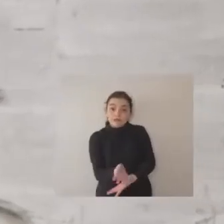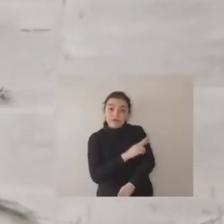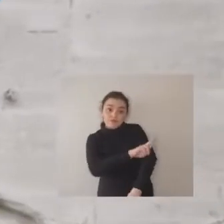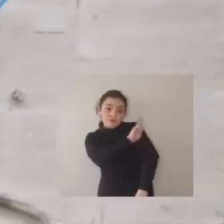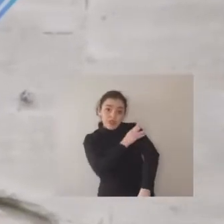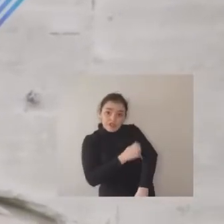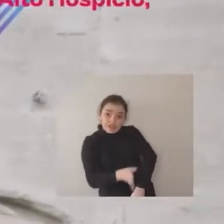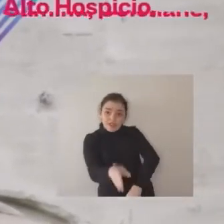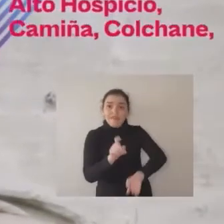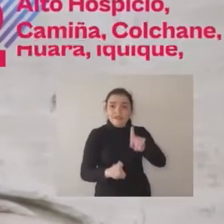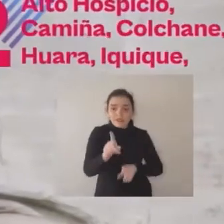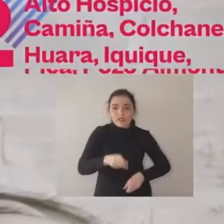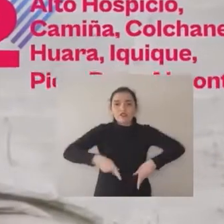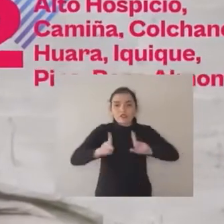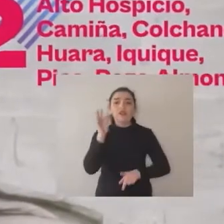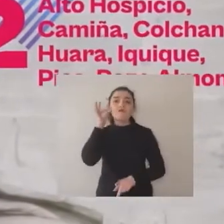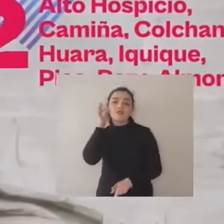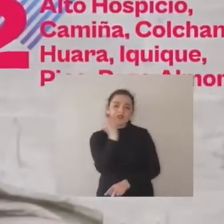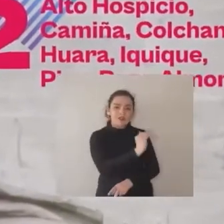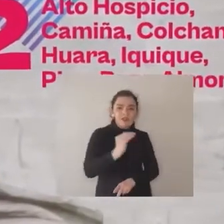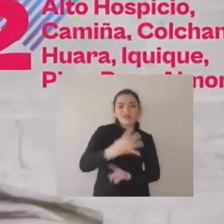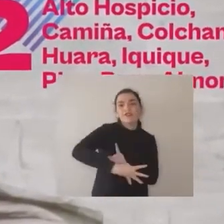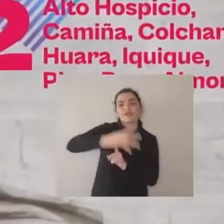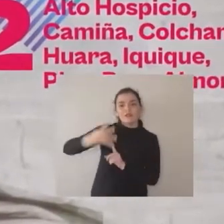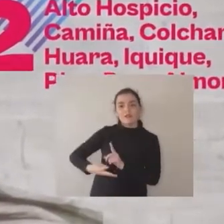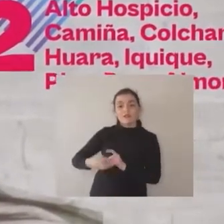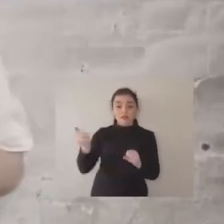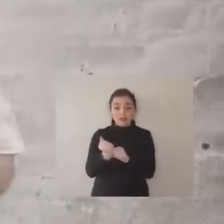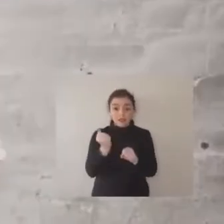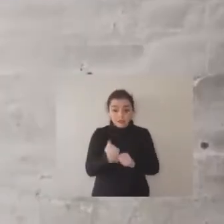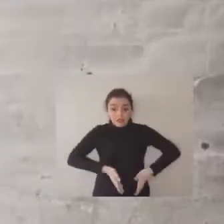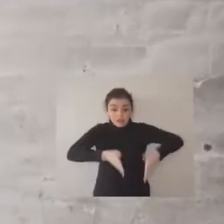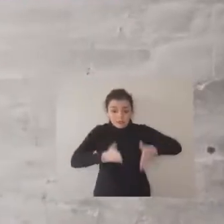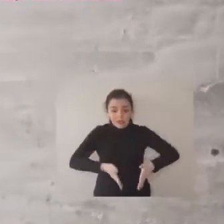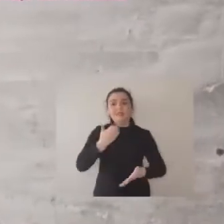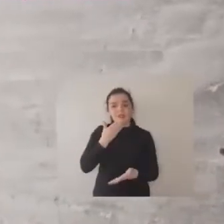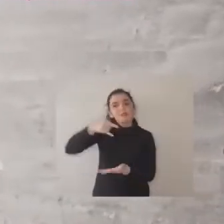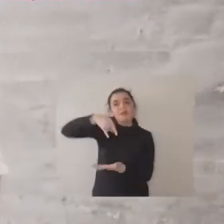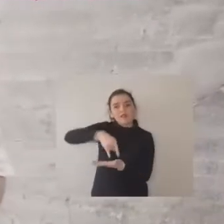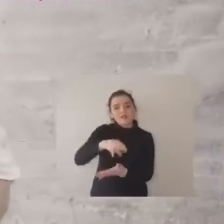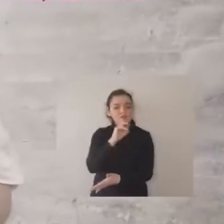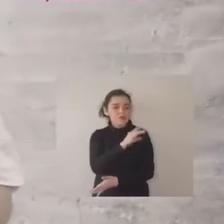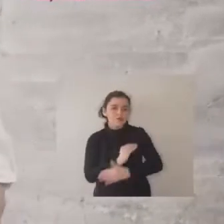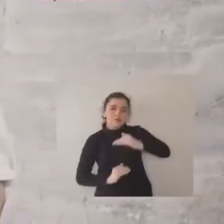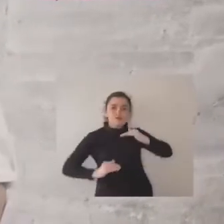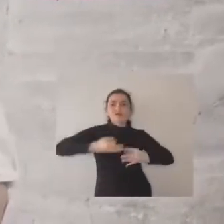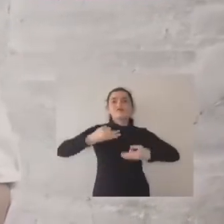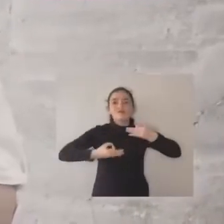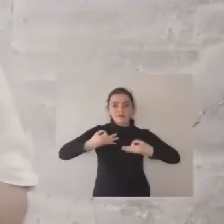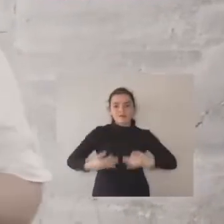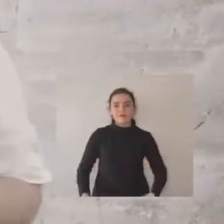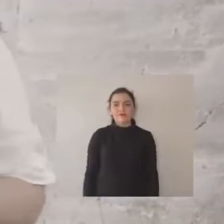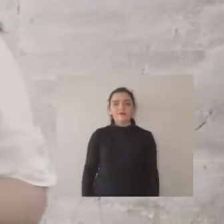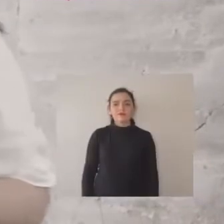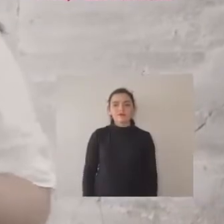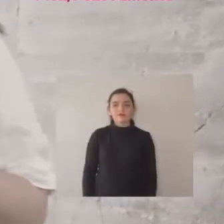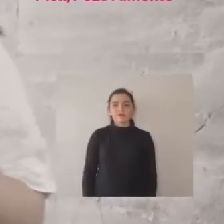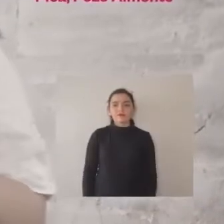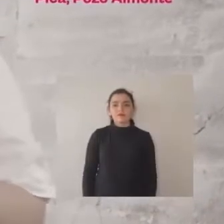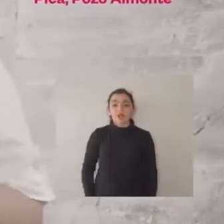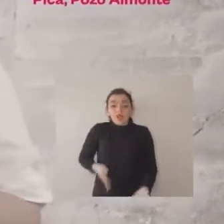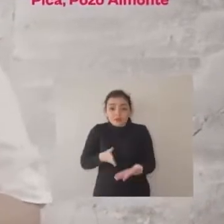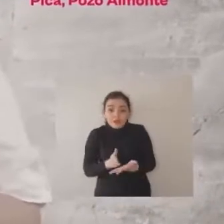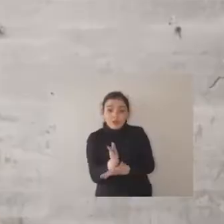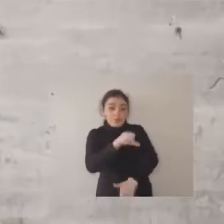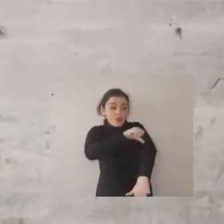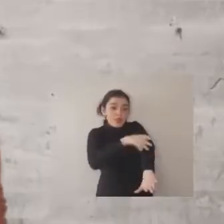Desde el norte seguiré defendiendo los derechos de las mujeres, los niños y las disidencias. Trabajando en la calle y en el Congreso por un Chile